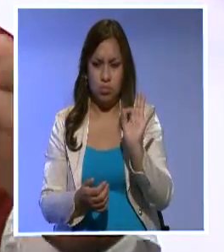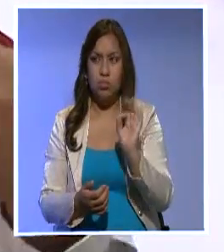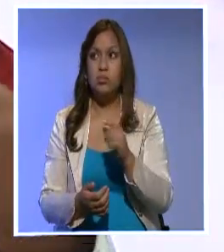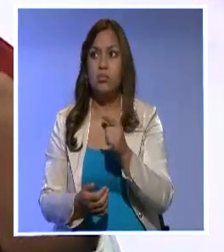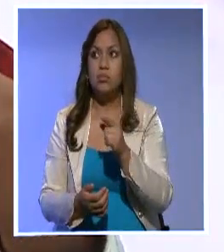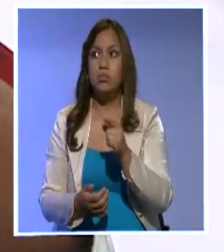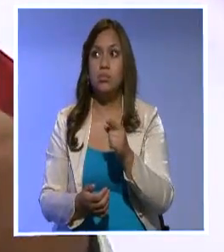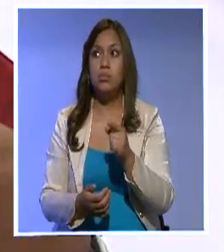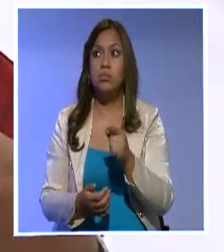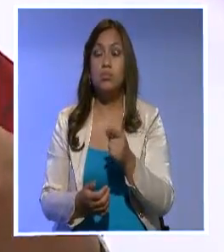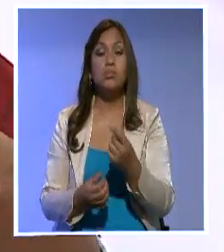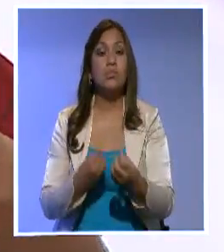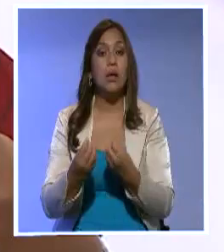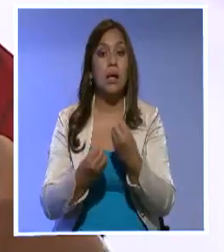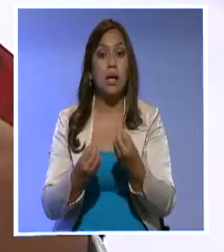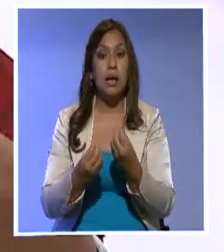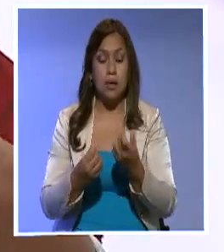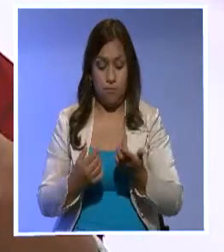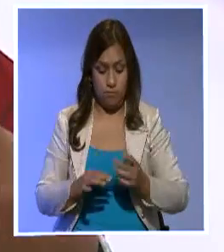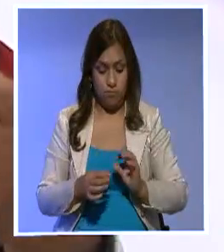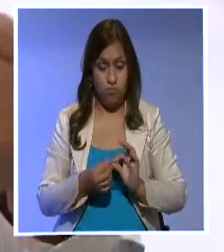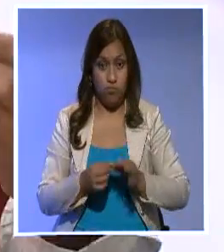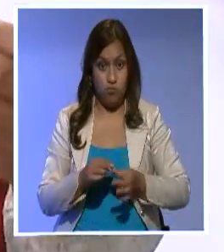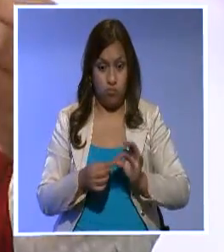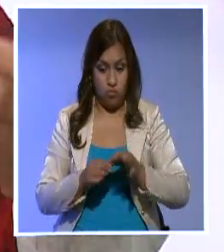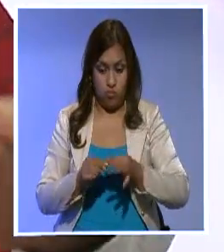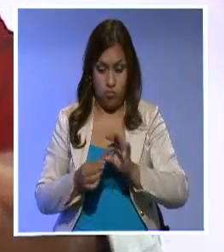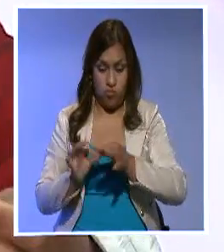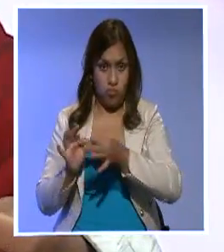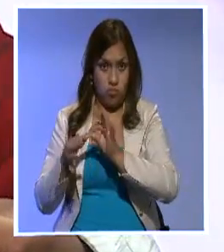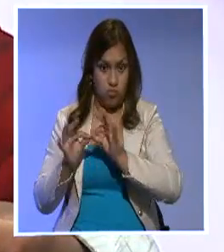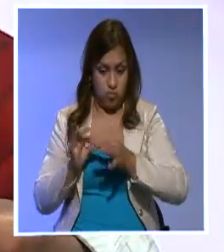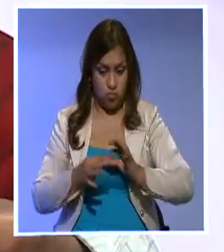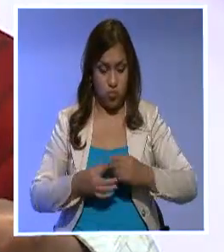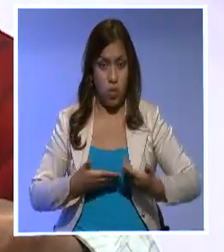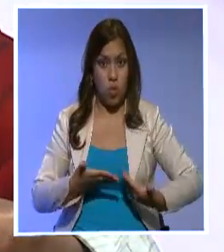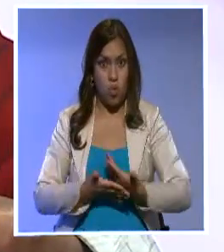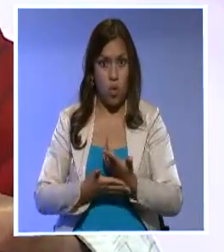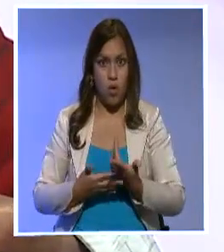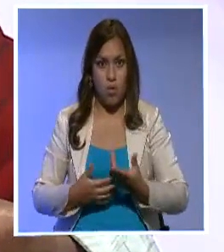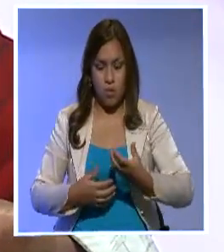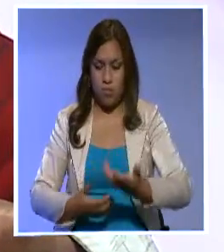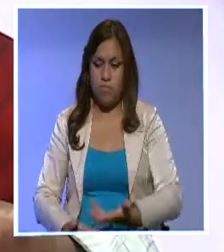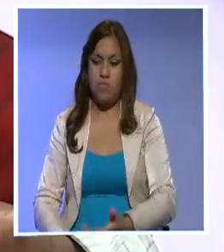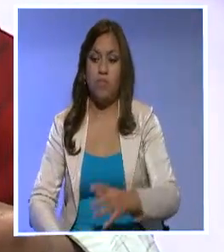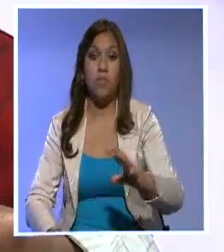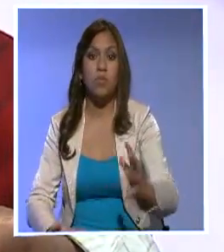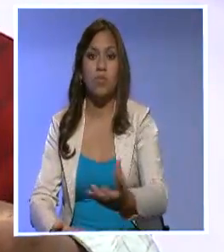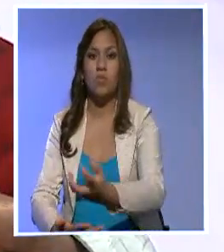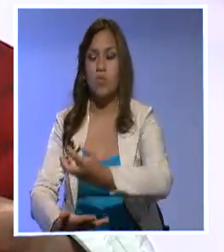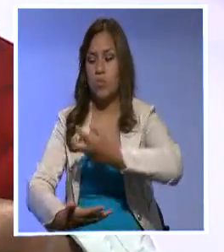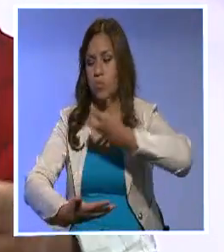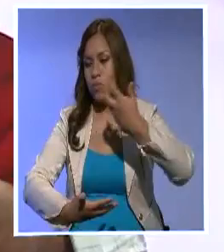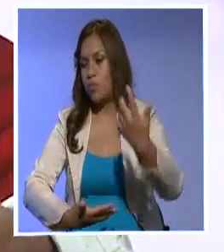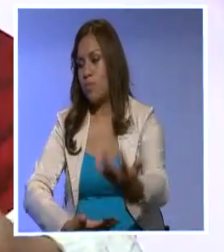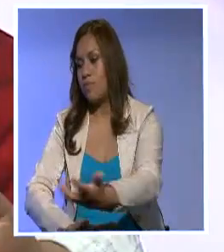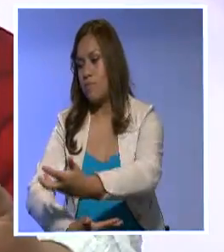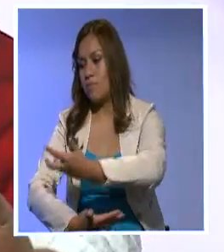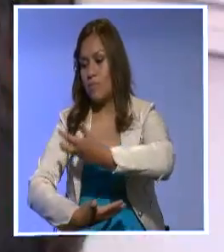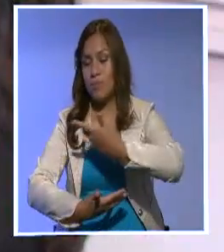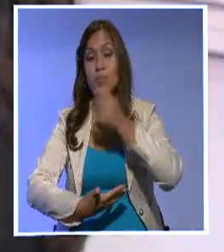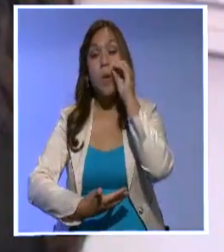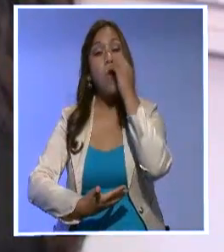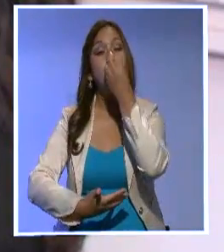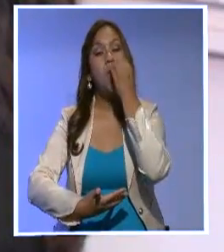en sus prendas bordadas nuevas y van a dejarle en la mitad de la vía en la mitad del camino como dice